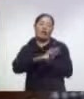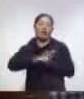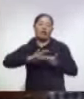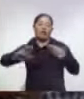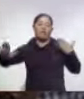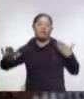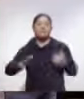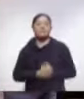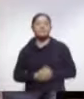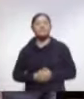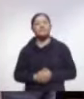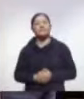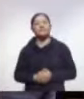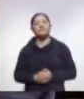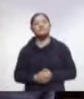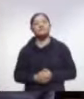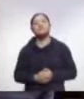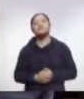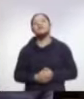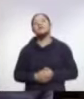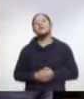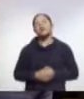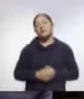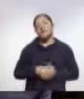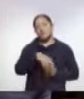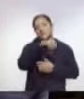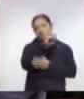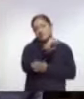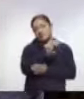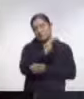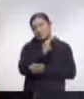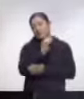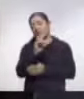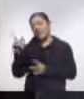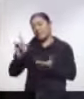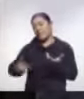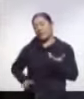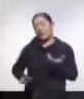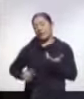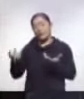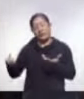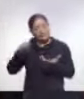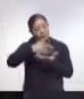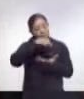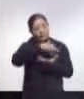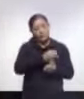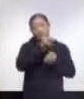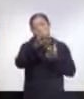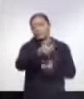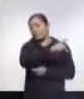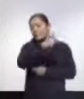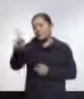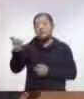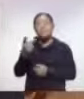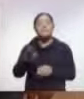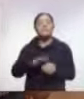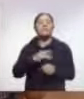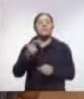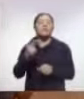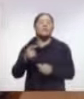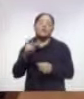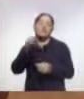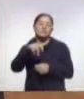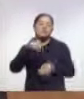El Gobierno del Estado, a través de la Secretaría de Fomento Agropecuario, entregó apoyos del componente Atención a Siniestros Agropecuarios.